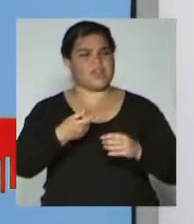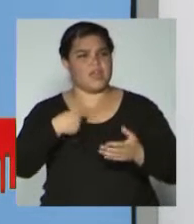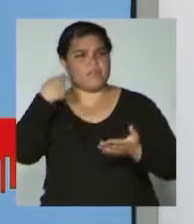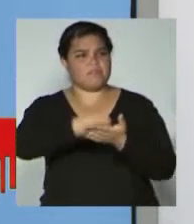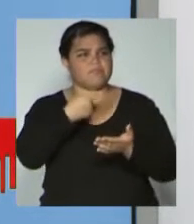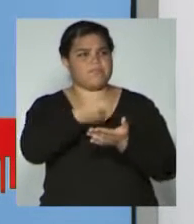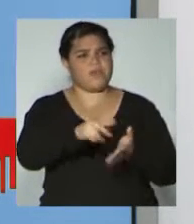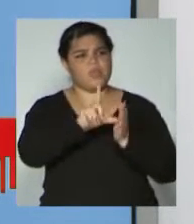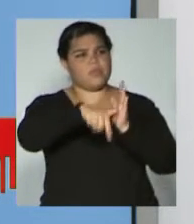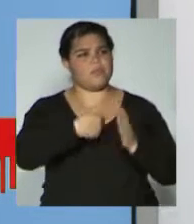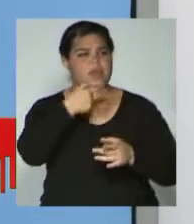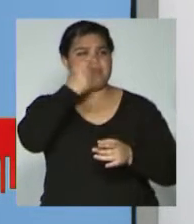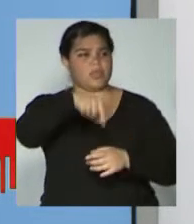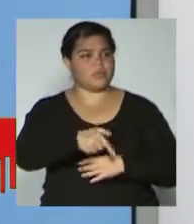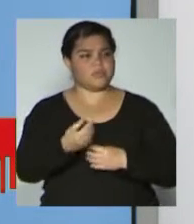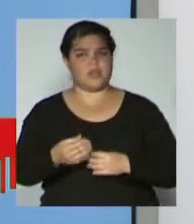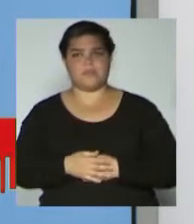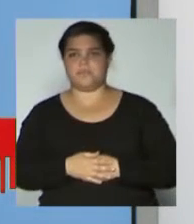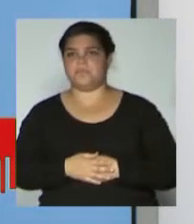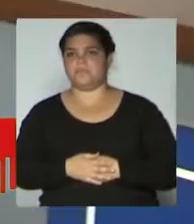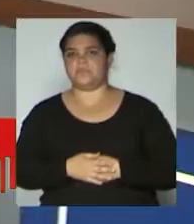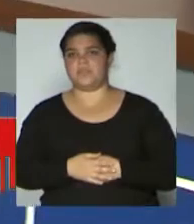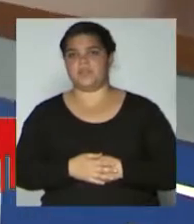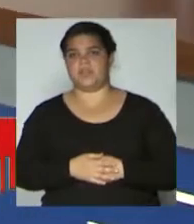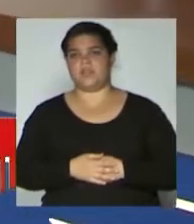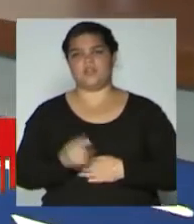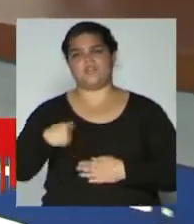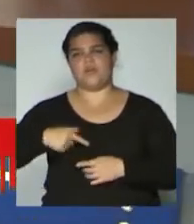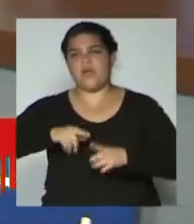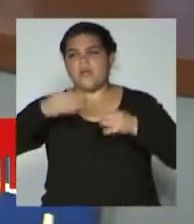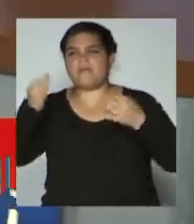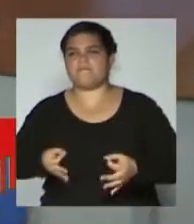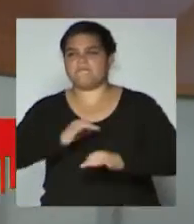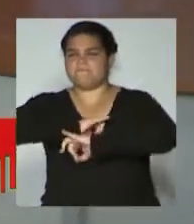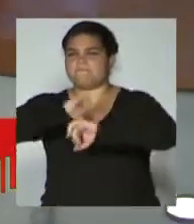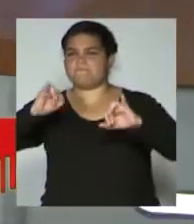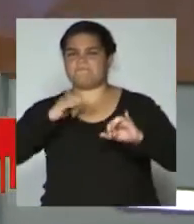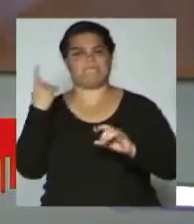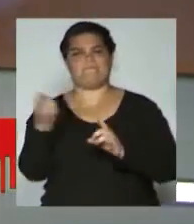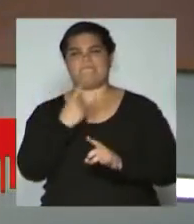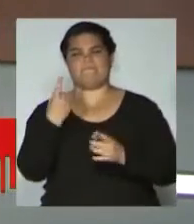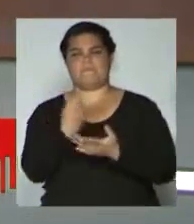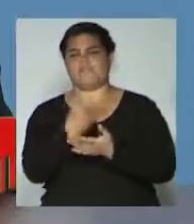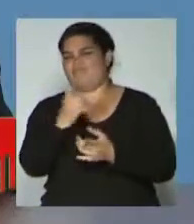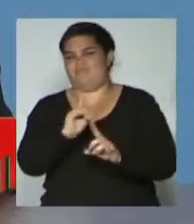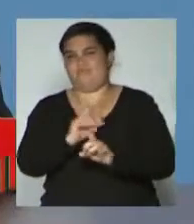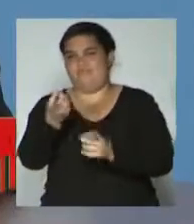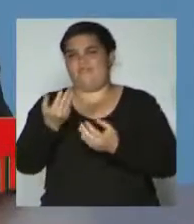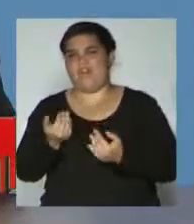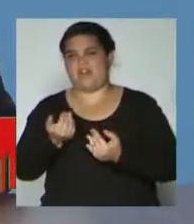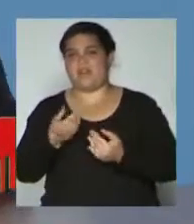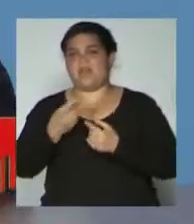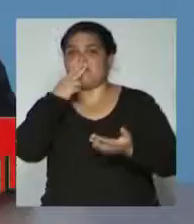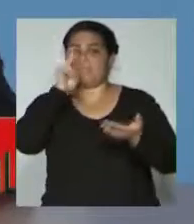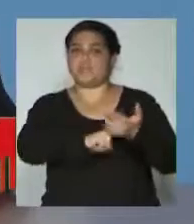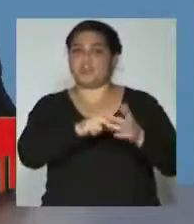está en discusión? ¿Hay alguna propuesta en concreto? Yo creo que tampoco no se explica bien el tema. A ver, indudablemente el impuesto al cheque, o